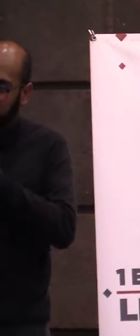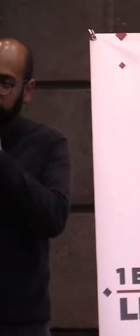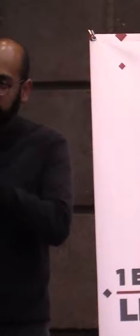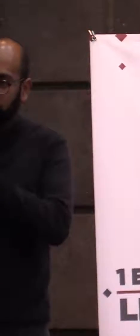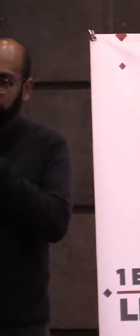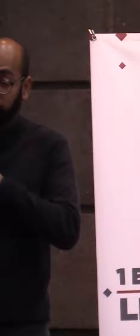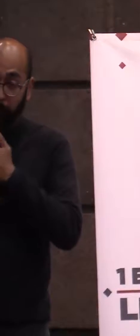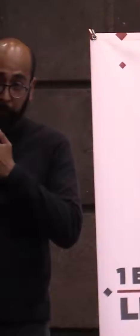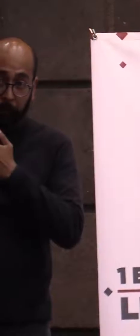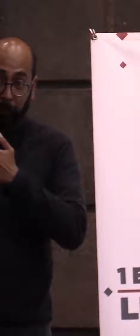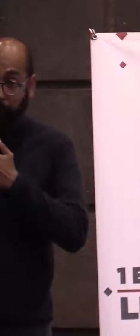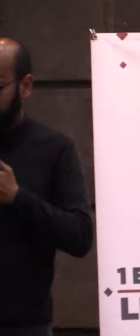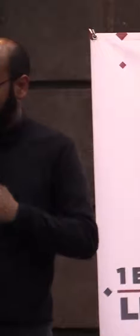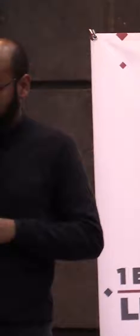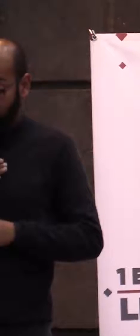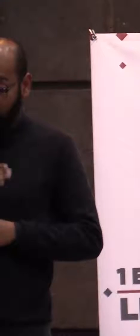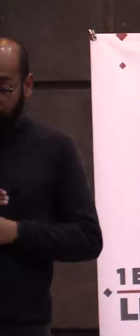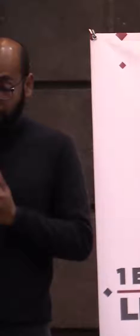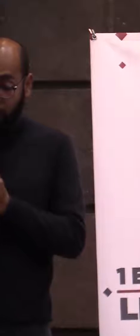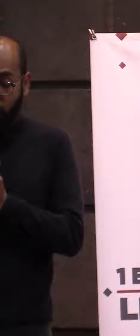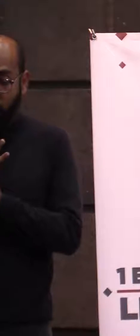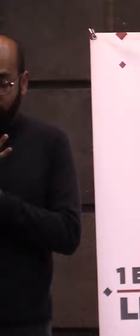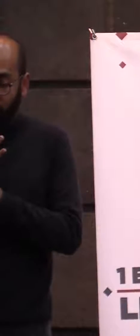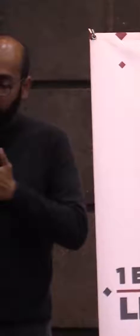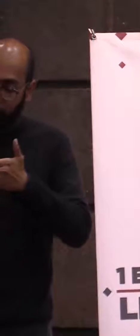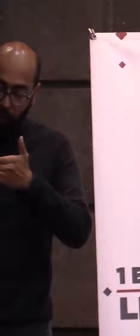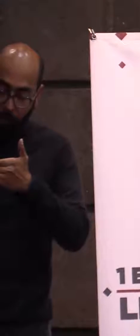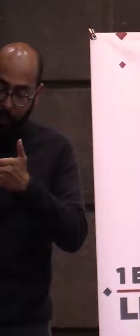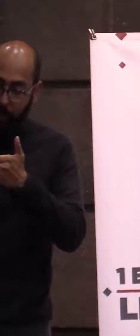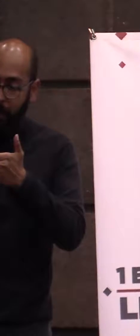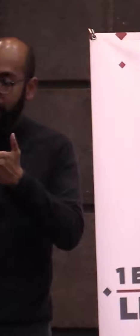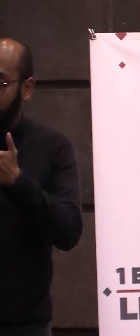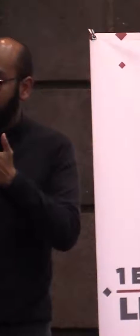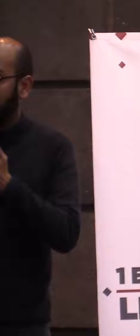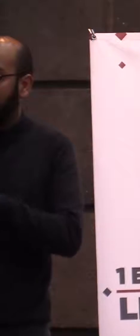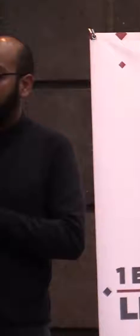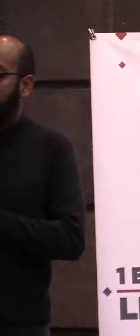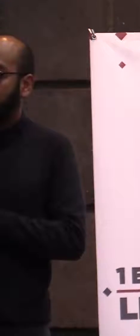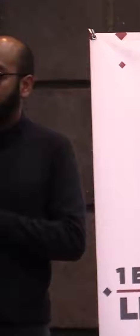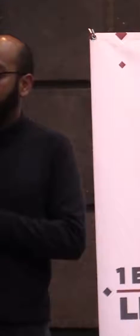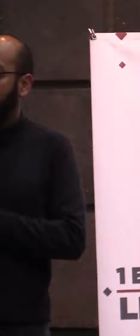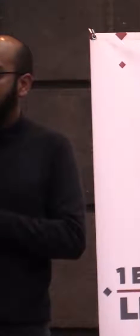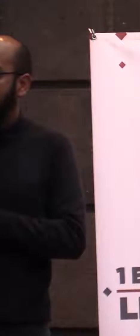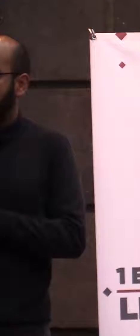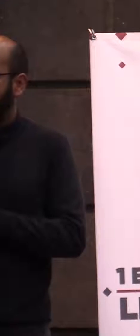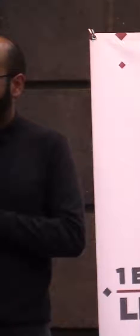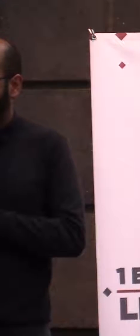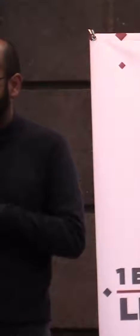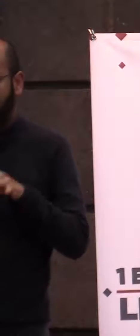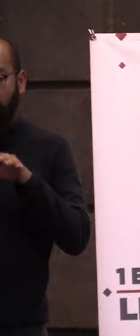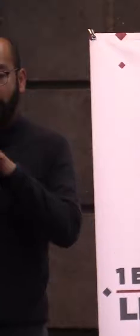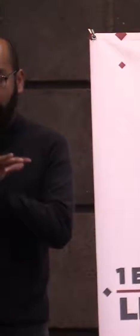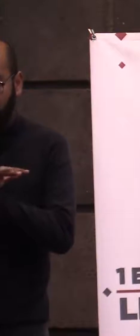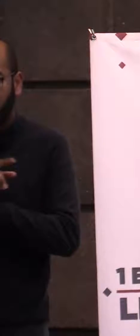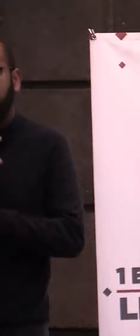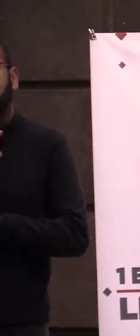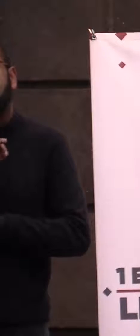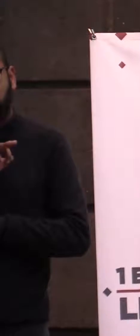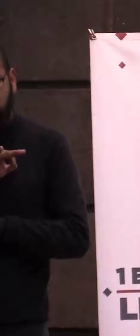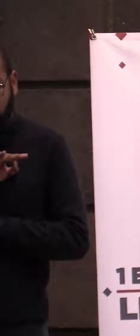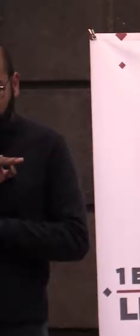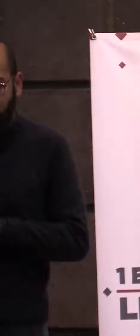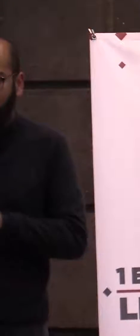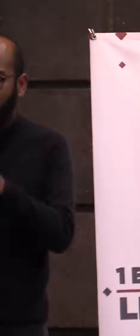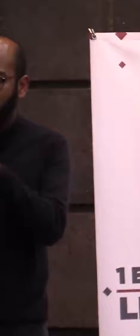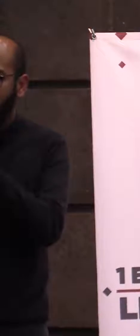Para reparar las injusticias, ampliamos el catálogo de delitos por los cuales se puede promover la acción